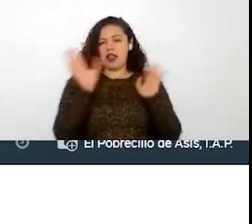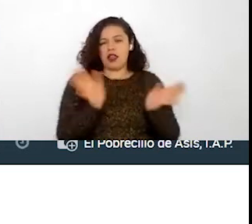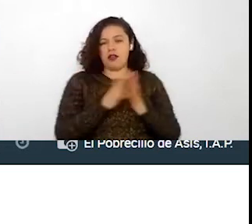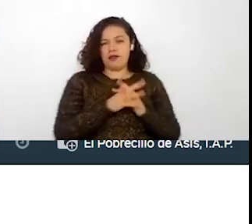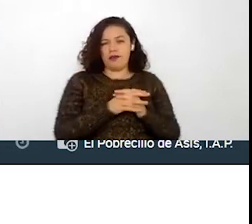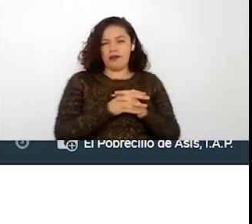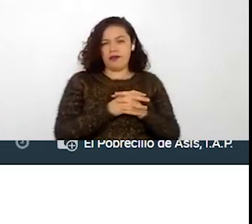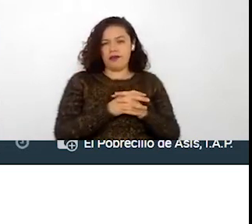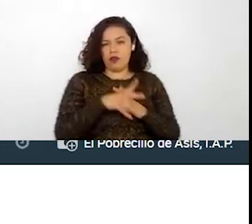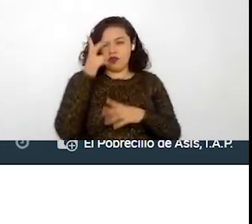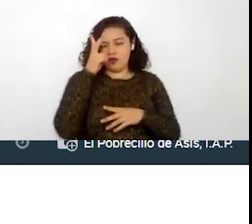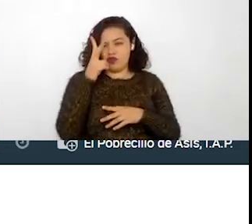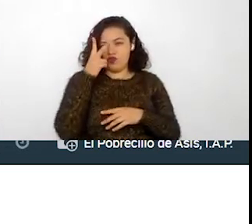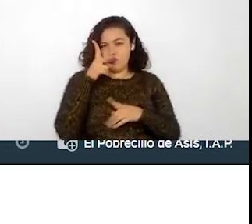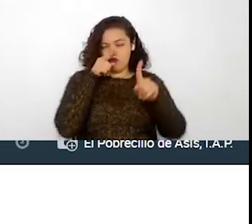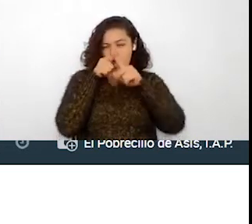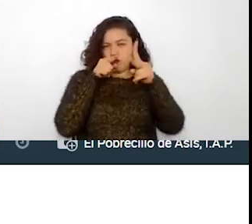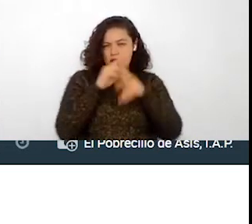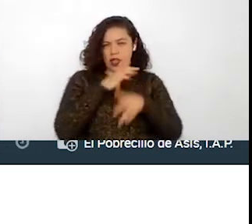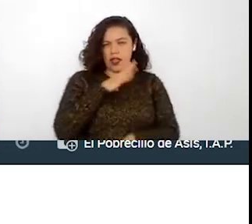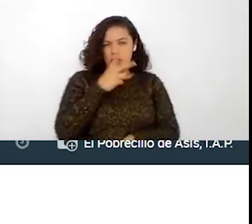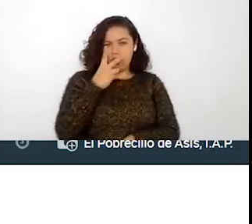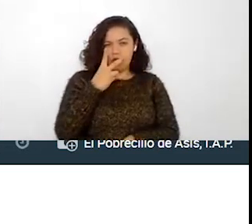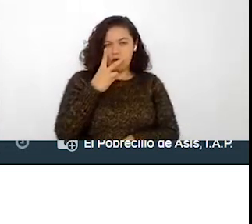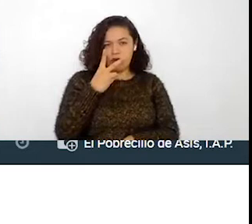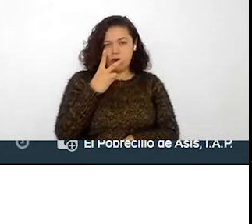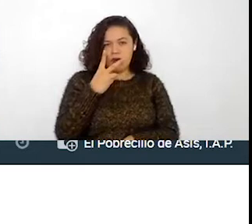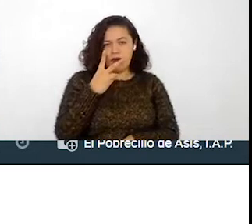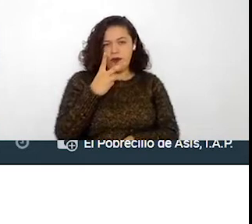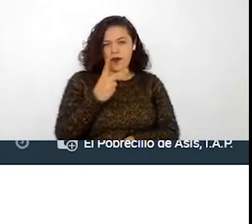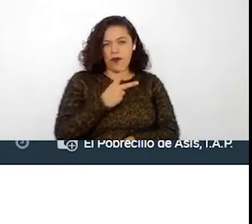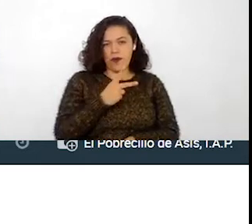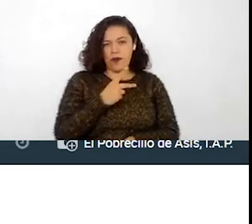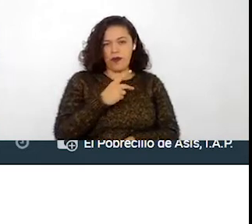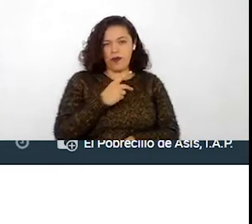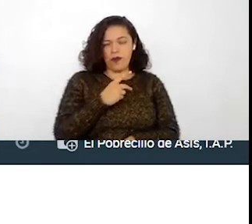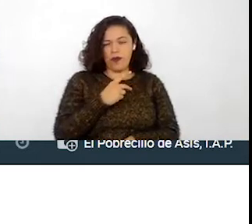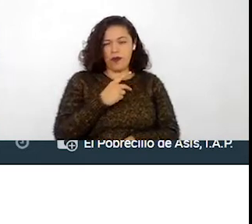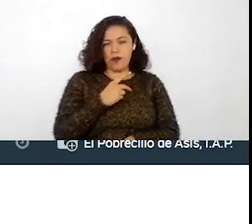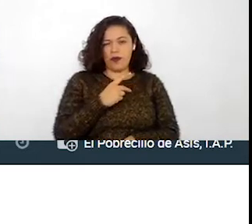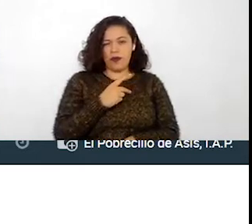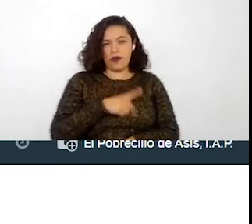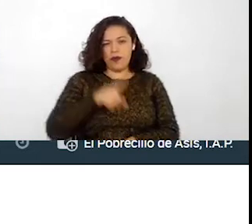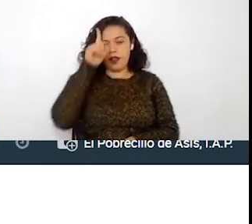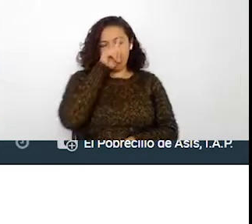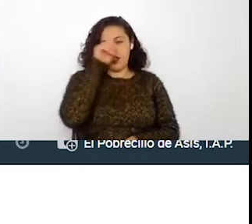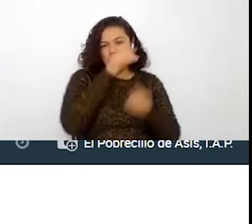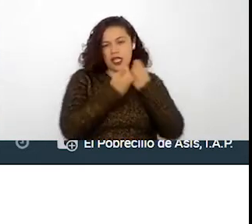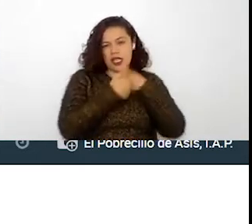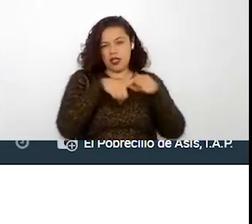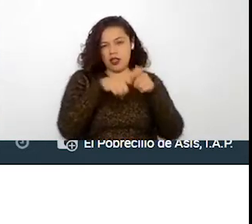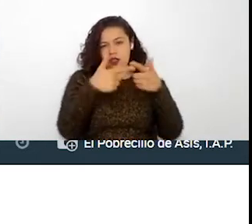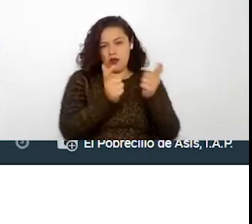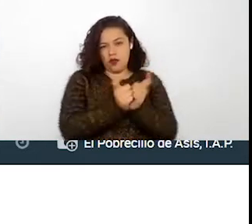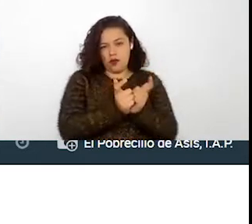dos objetivos uno está relacionado con la orientación social grupal